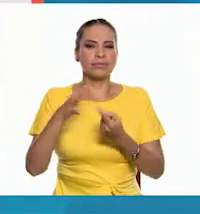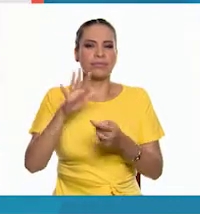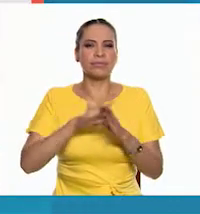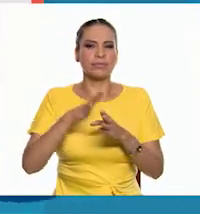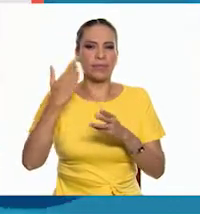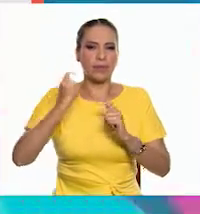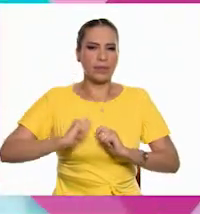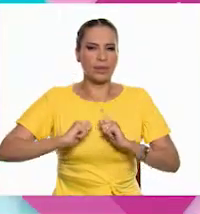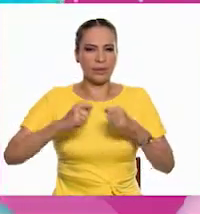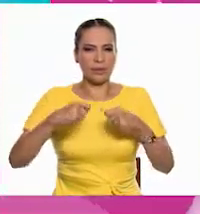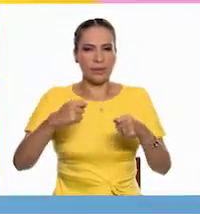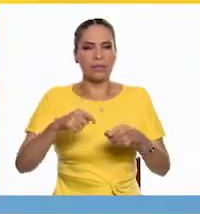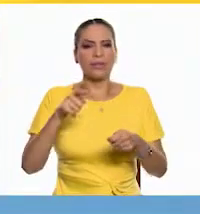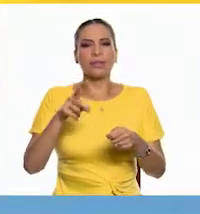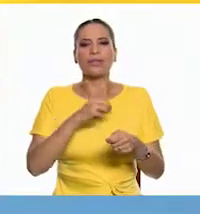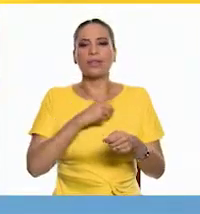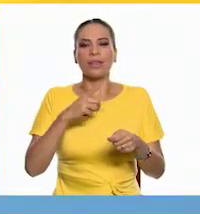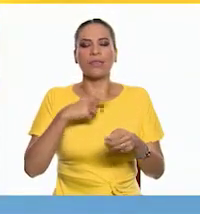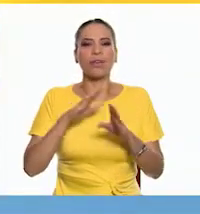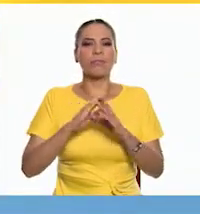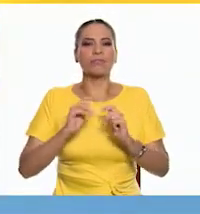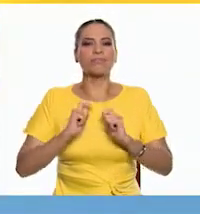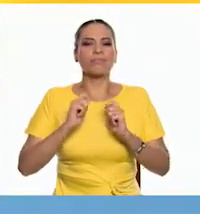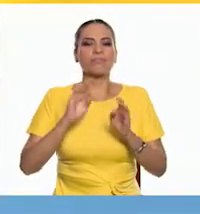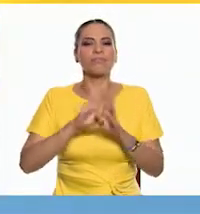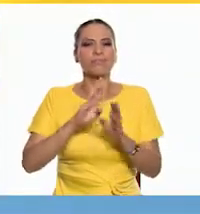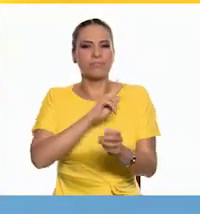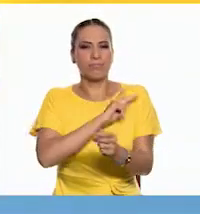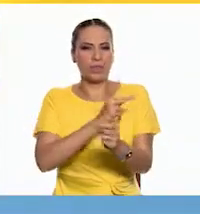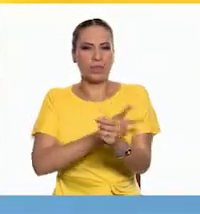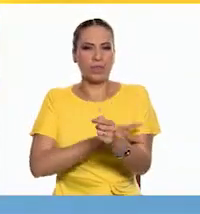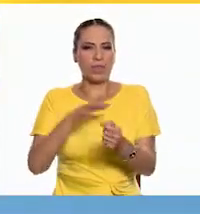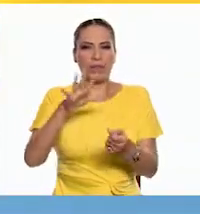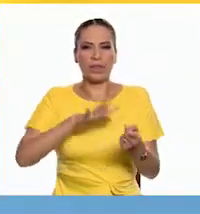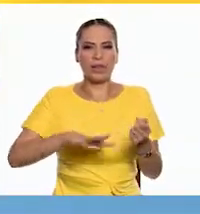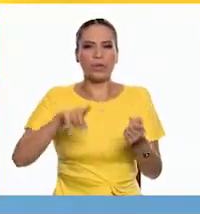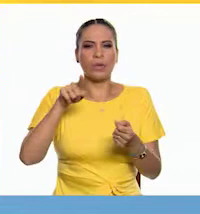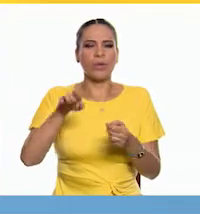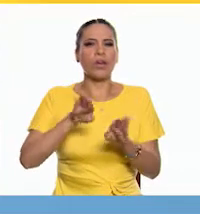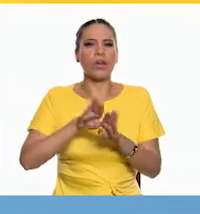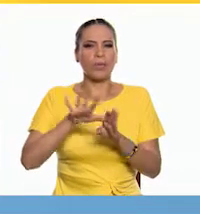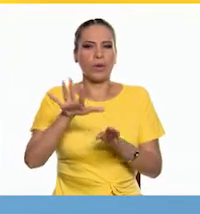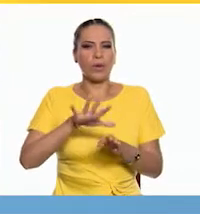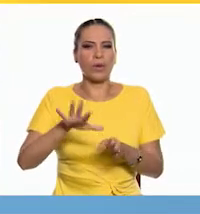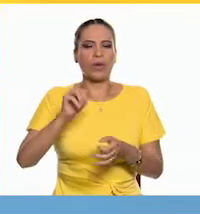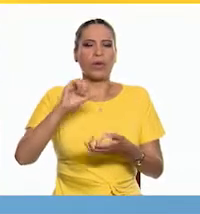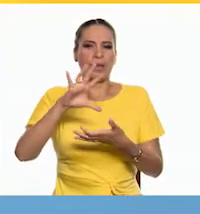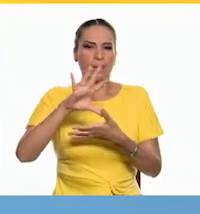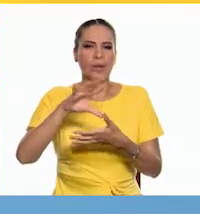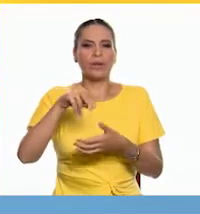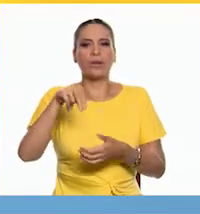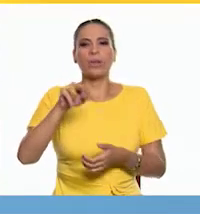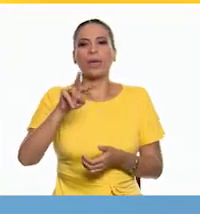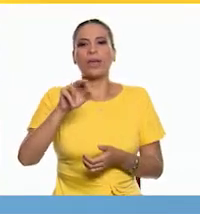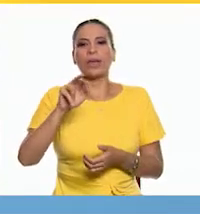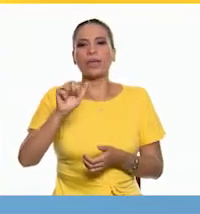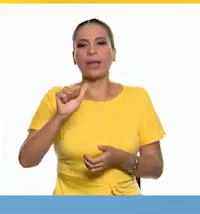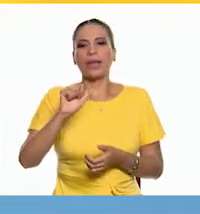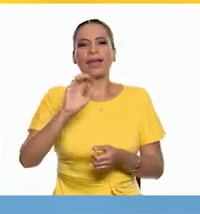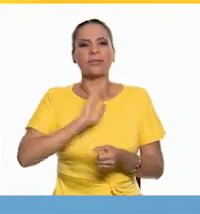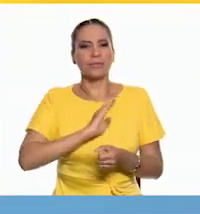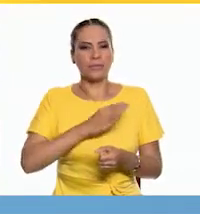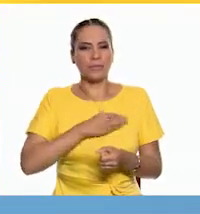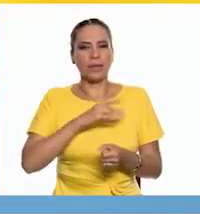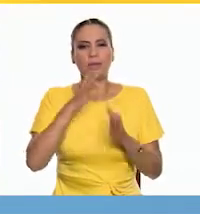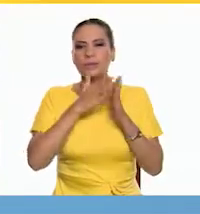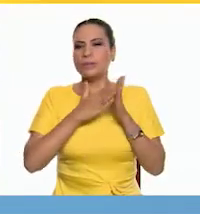dinastía borbónica de retomar el poder de sus colonias americanas, particularmente en Nueva España. Y en el transcurso